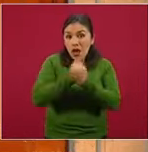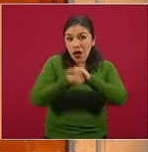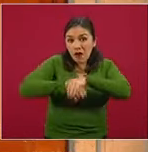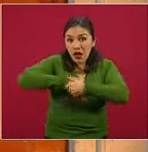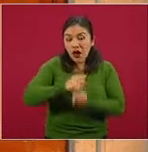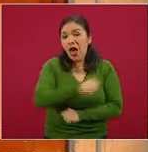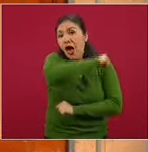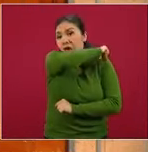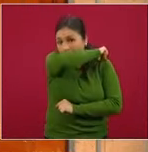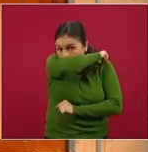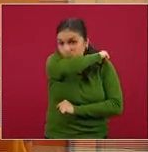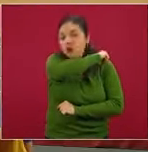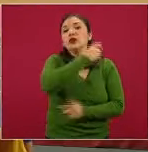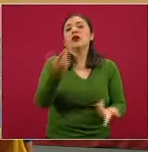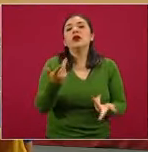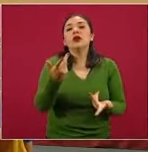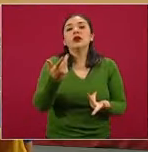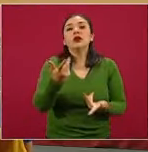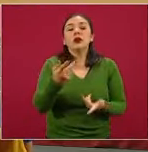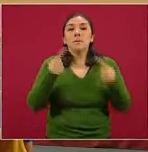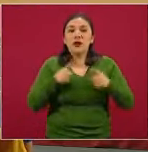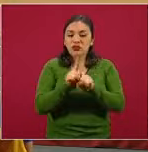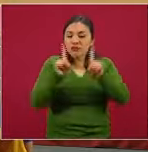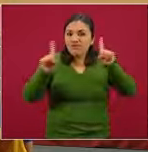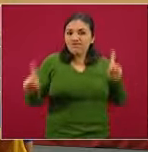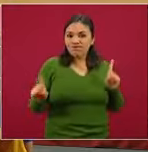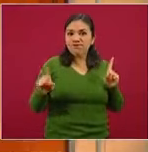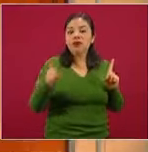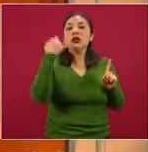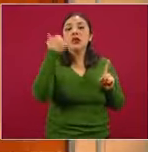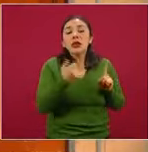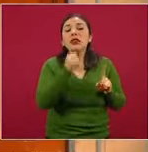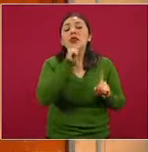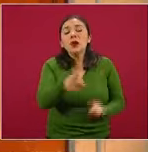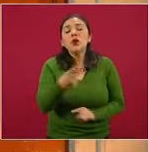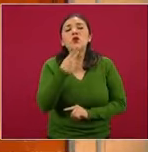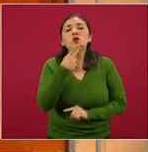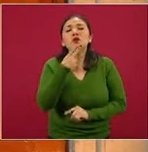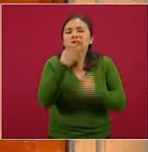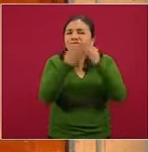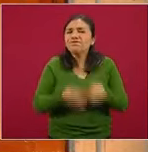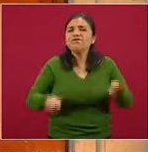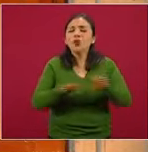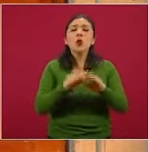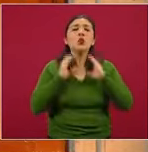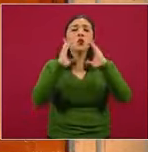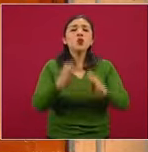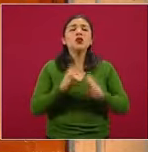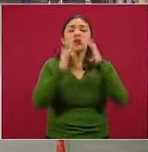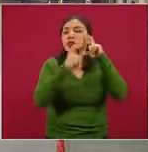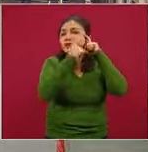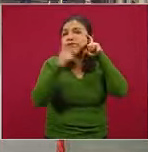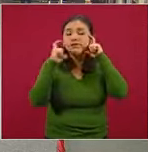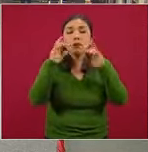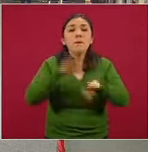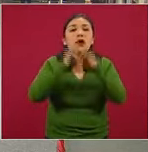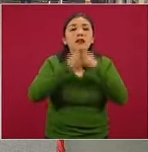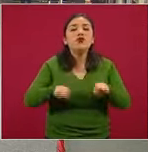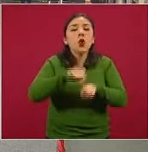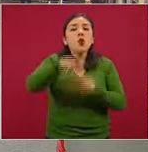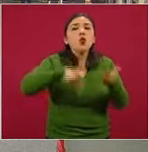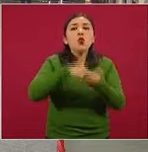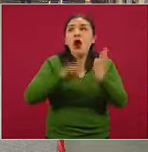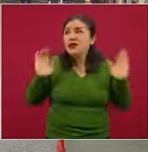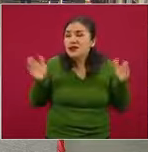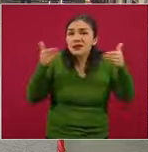el estornudo de etiqueta, la sana distancia y el uso adecuado del cubrebocas, sobre todo en lugares públicos cerrados